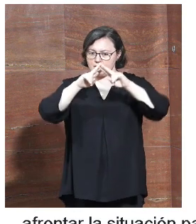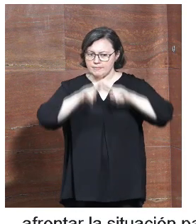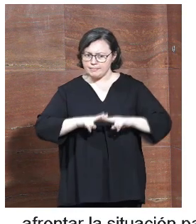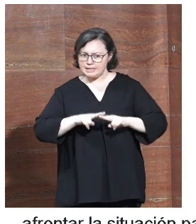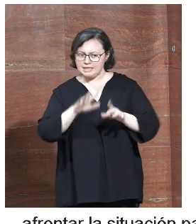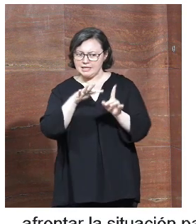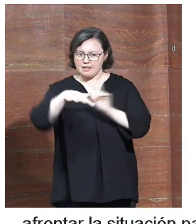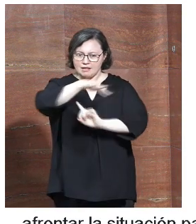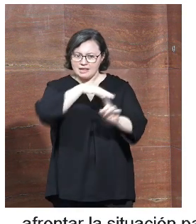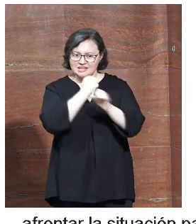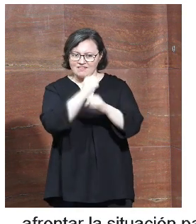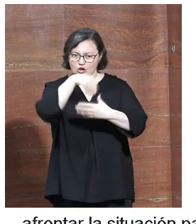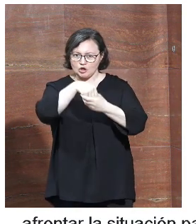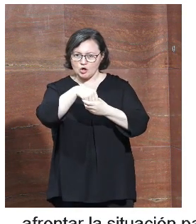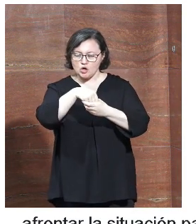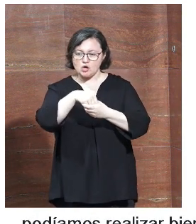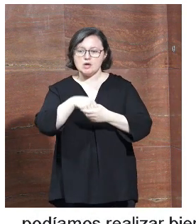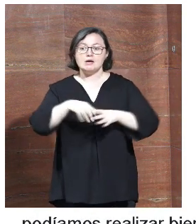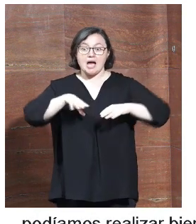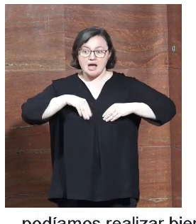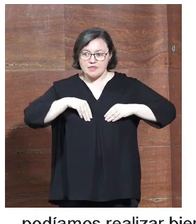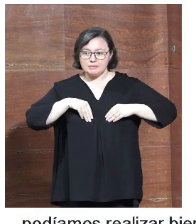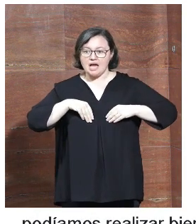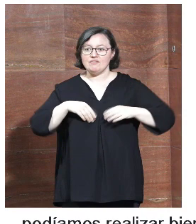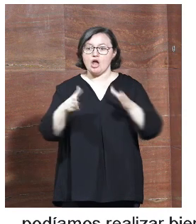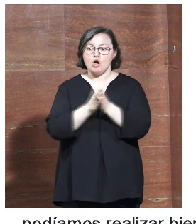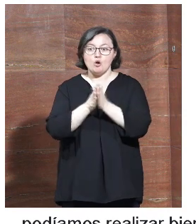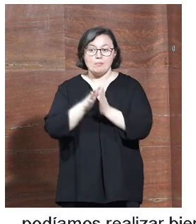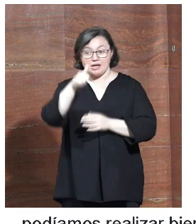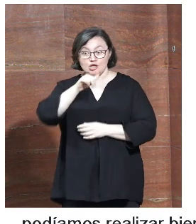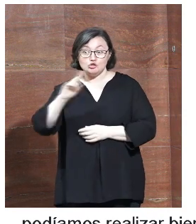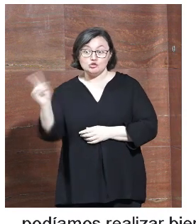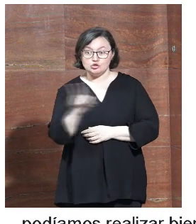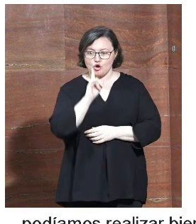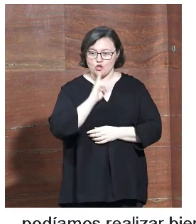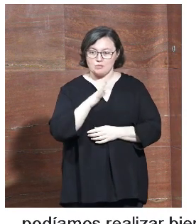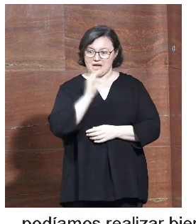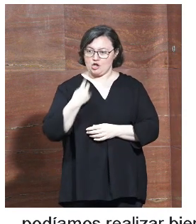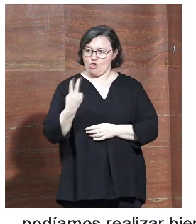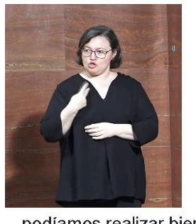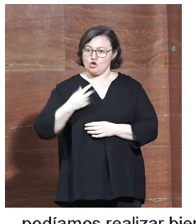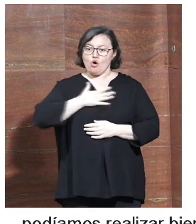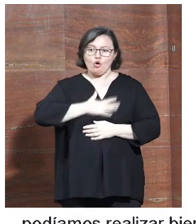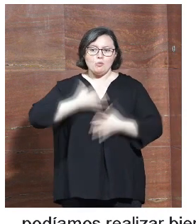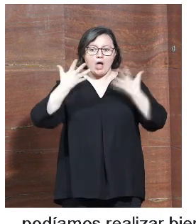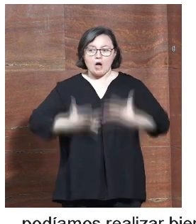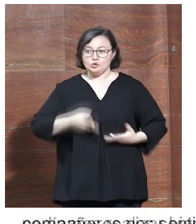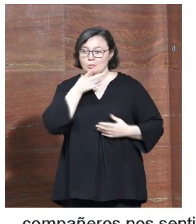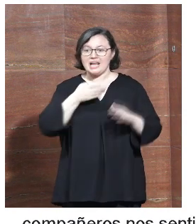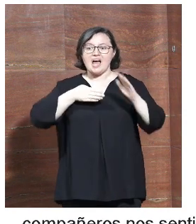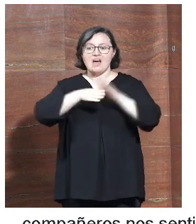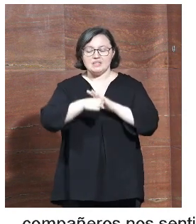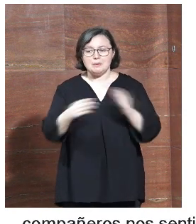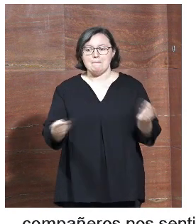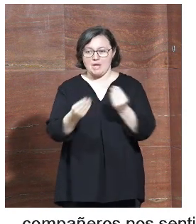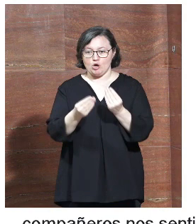sentimos muy arropados en ese entorno porque teníamos una mayor accesibilidad a la hora de la comunicación y de realizar